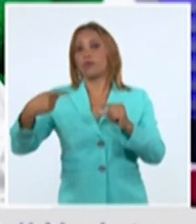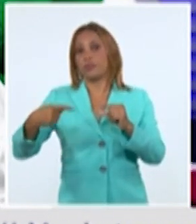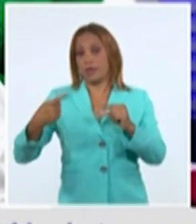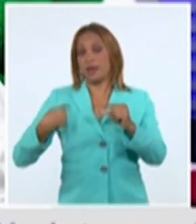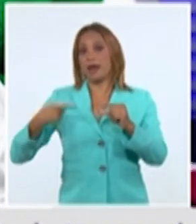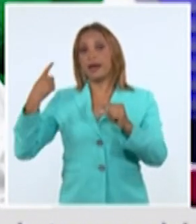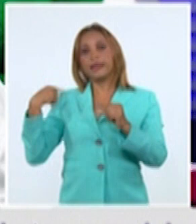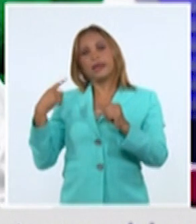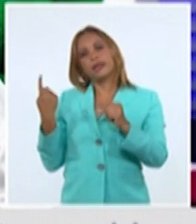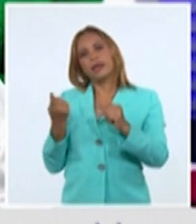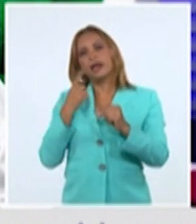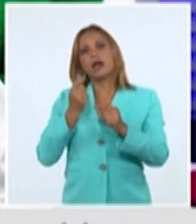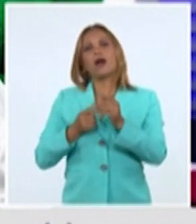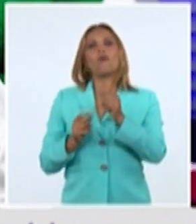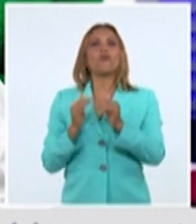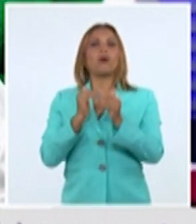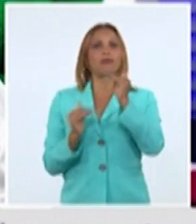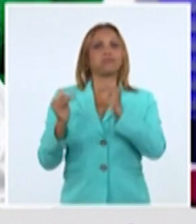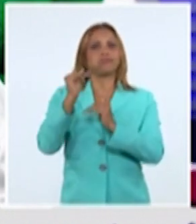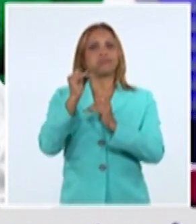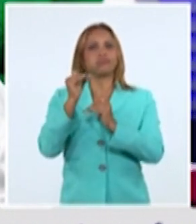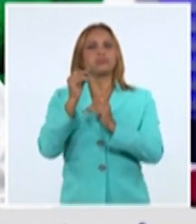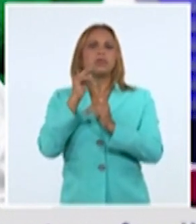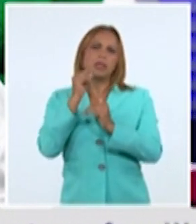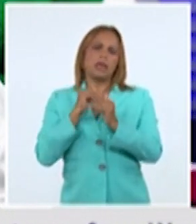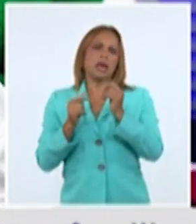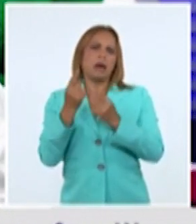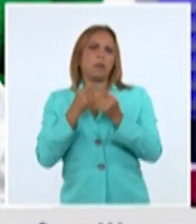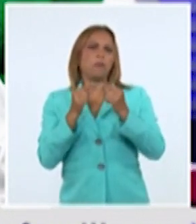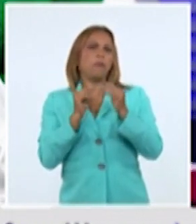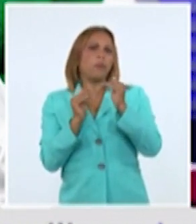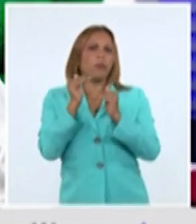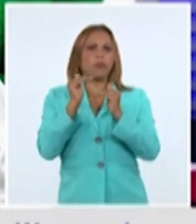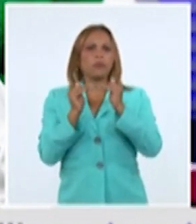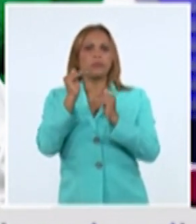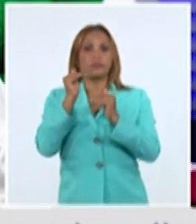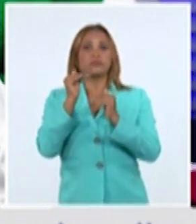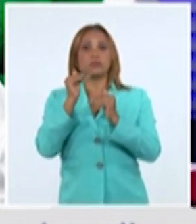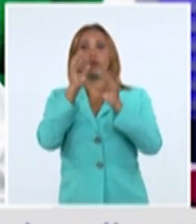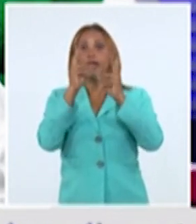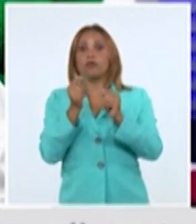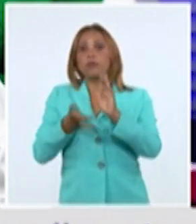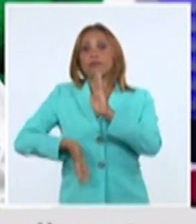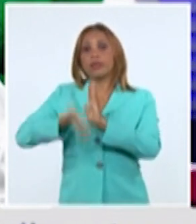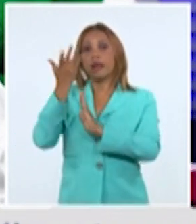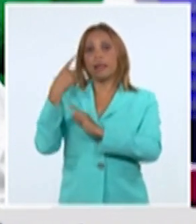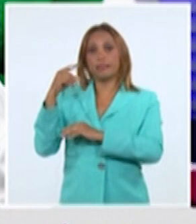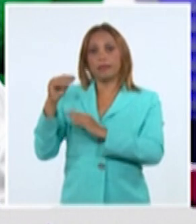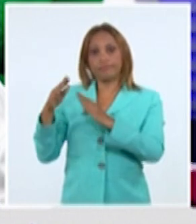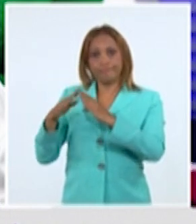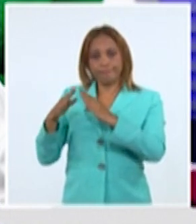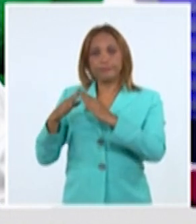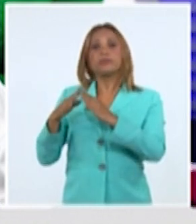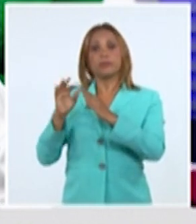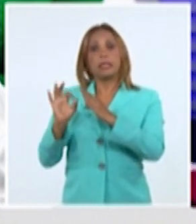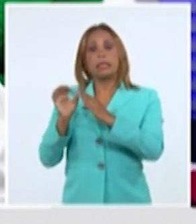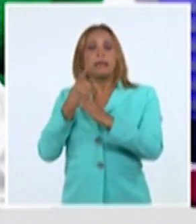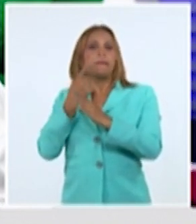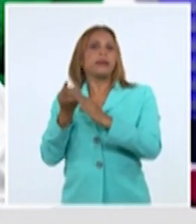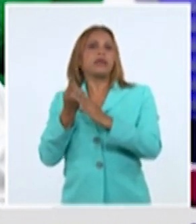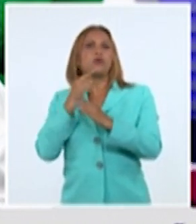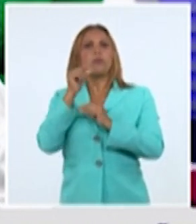un incremento discreto como consecuencia del número de altas que se habían dado, pero realmente se ha